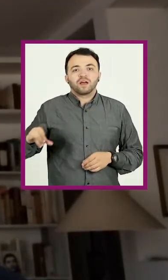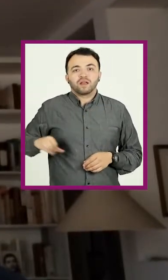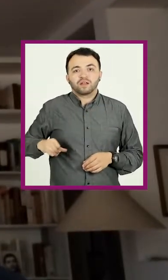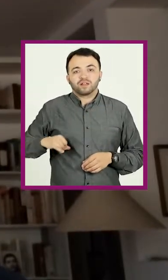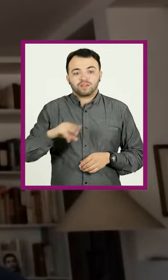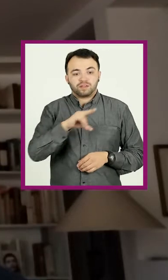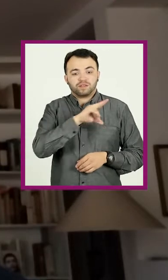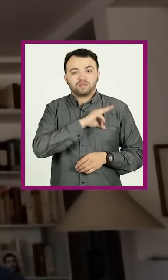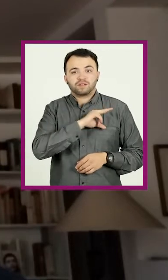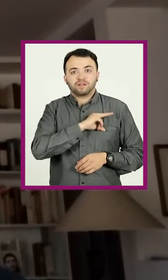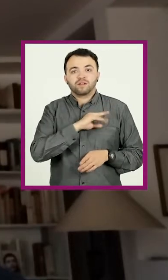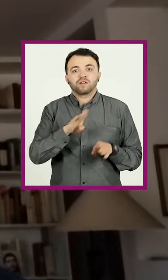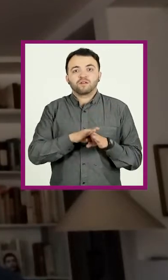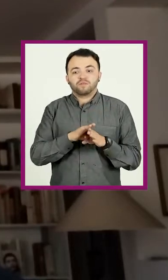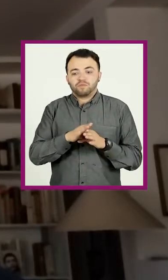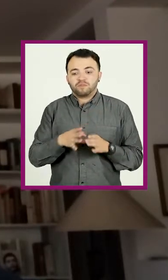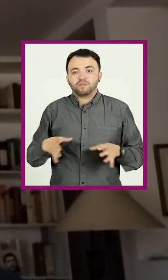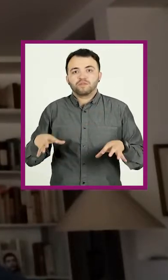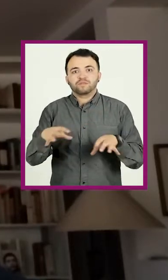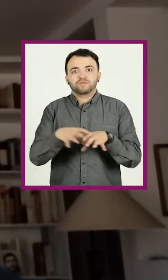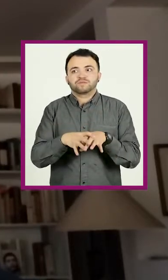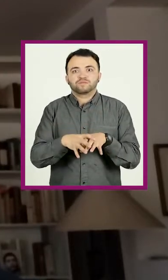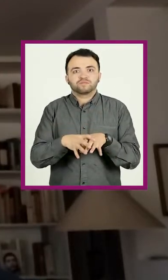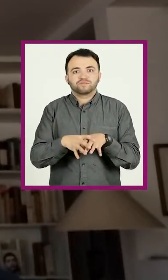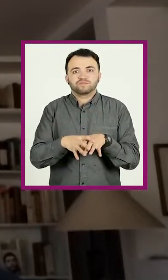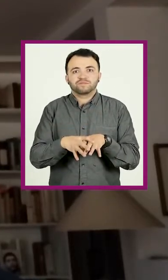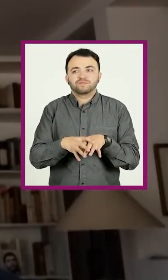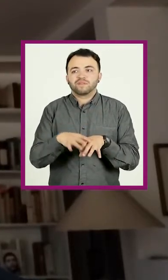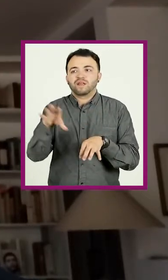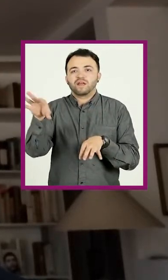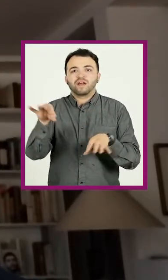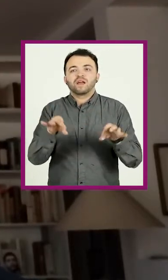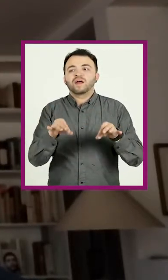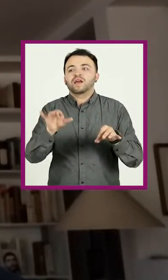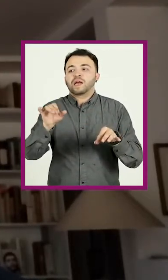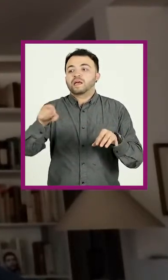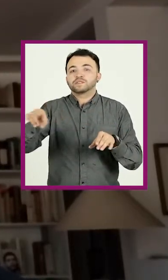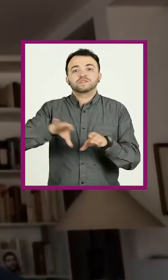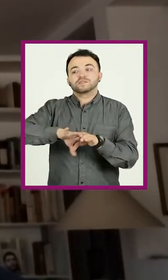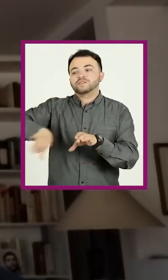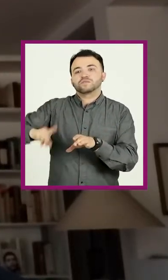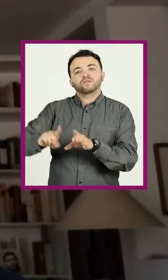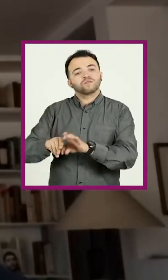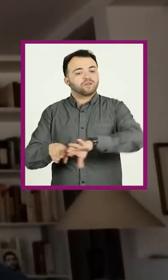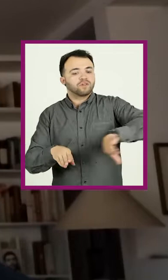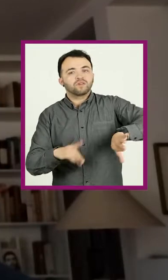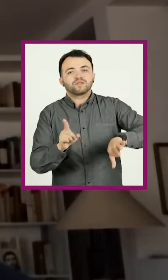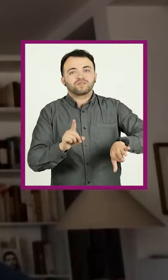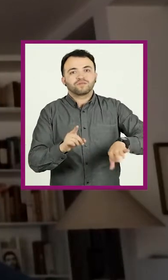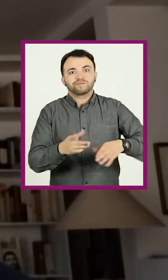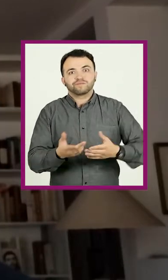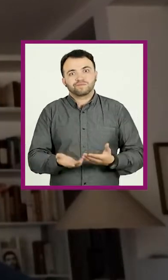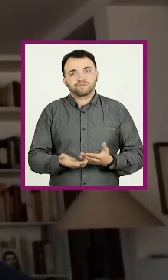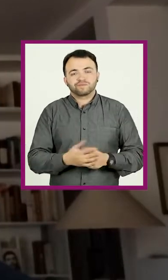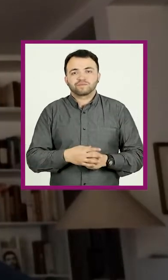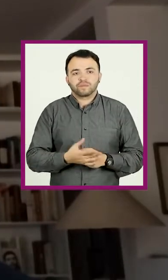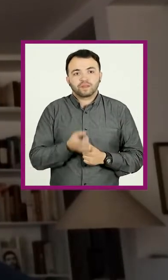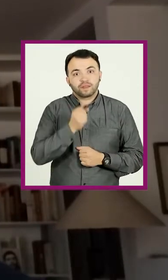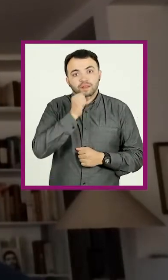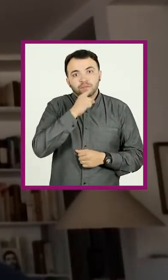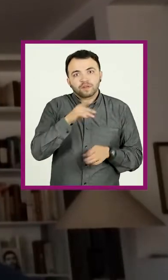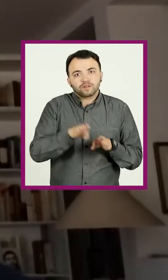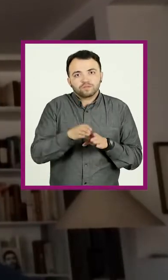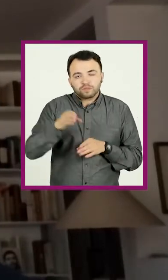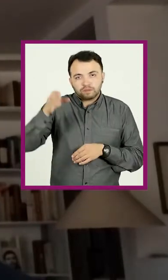que se privilegia el interés privado sobre el bien colectivo. Y a la vez